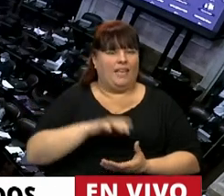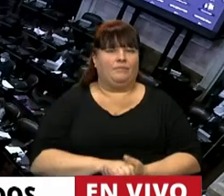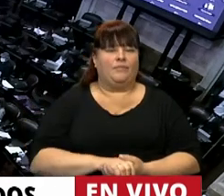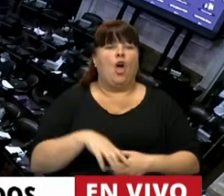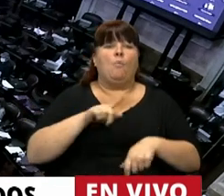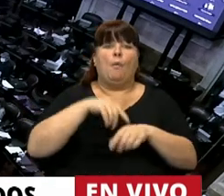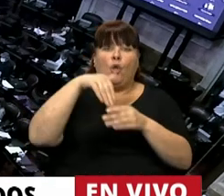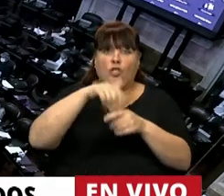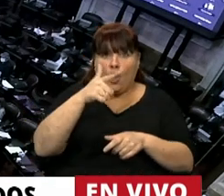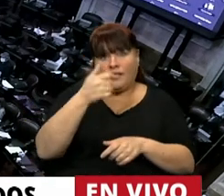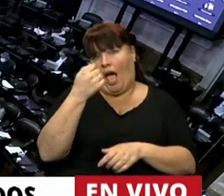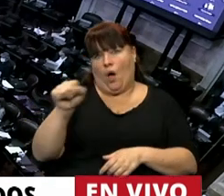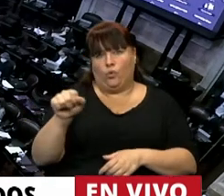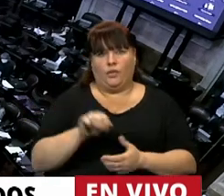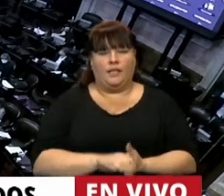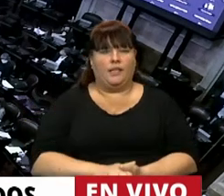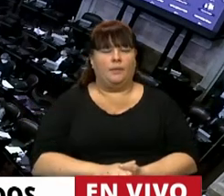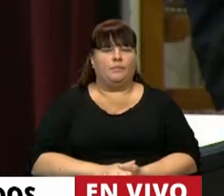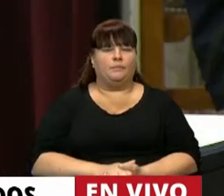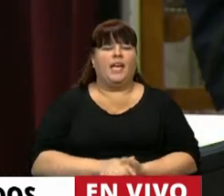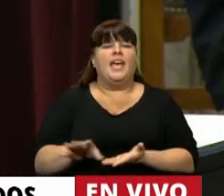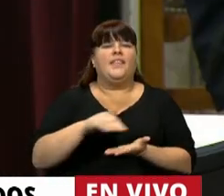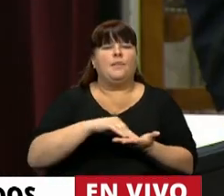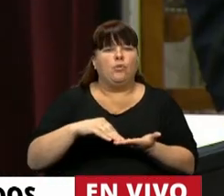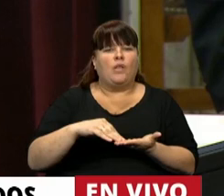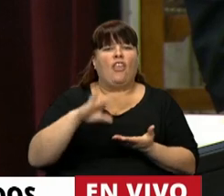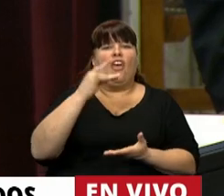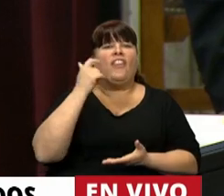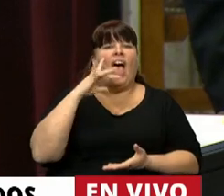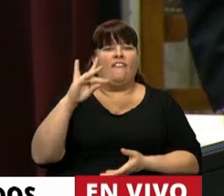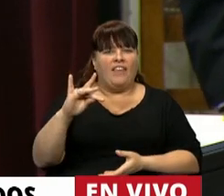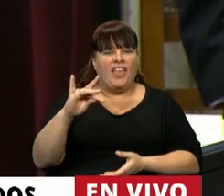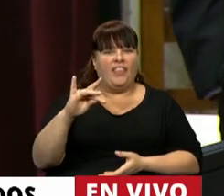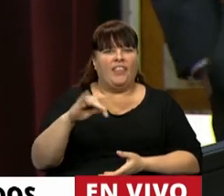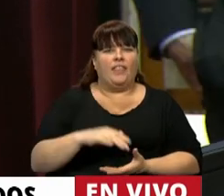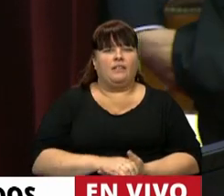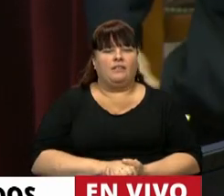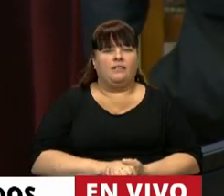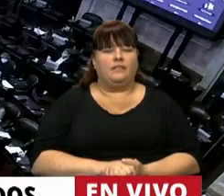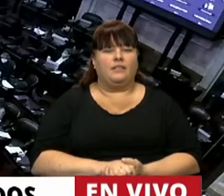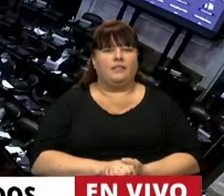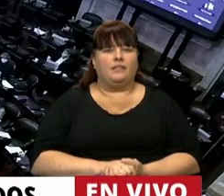ausente a la hora de votar diputado david pablos flores